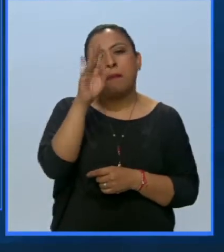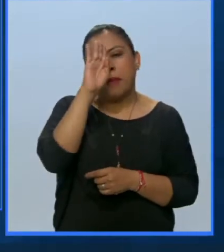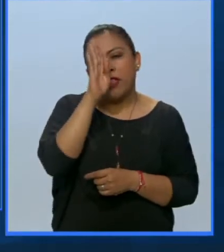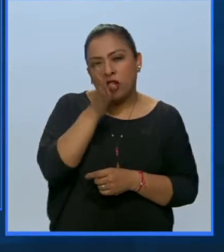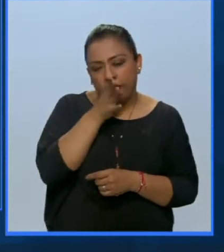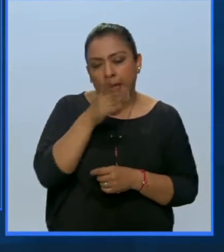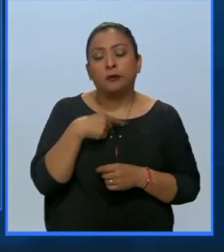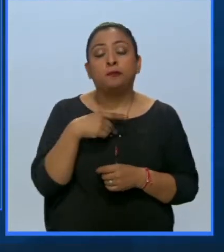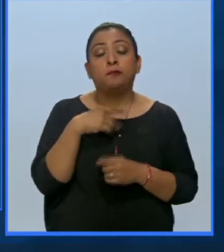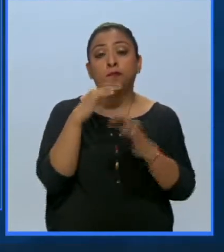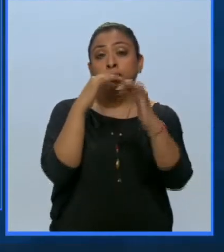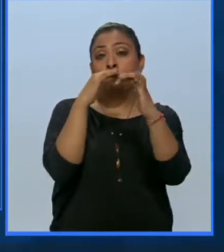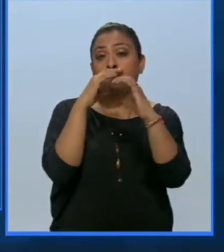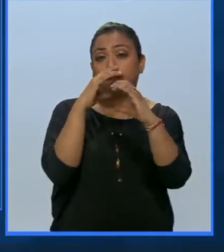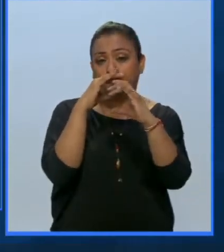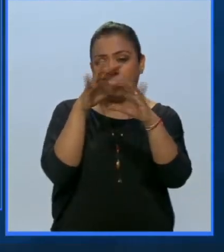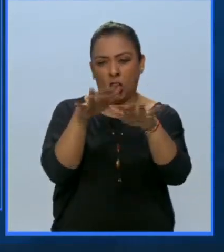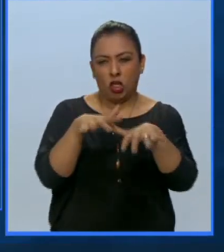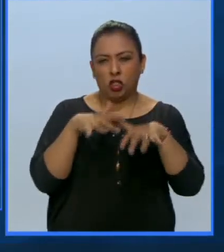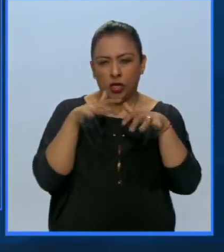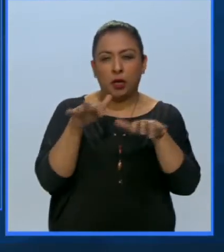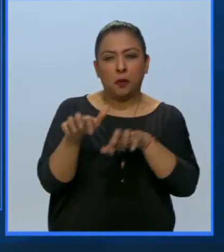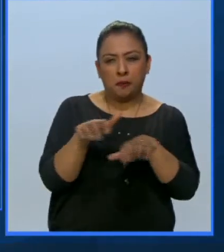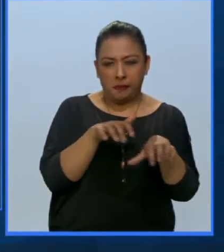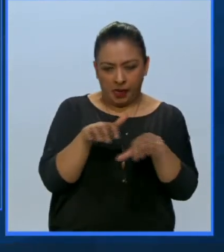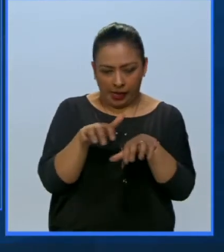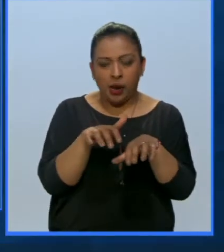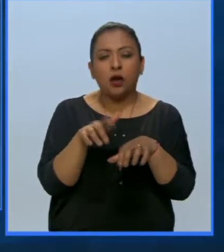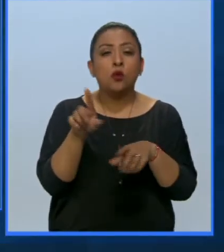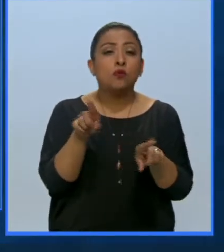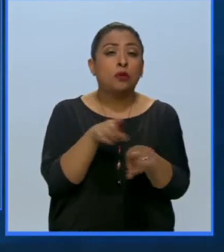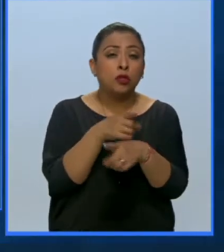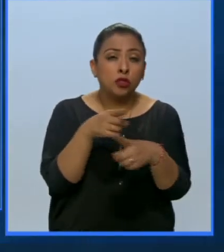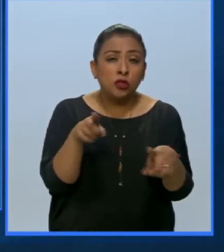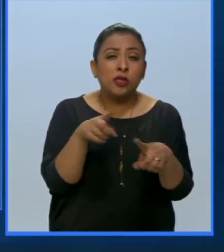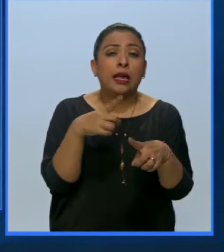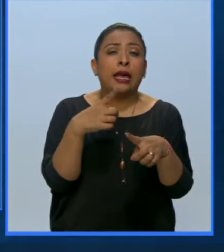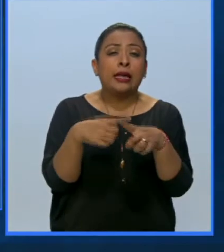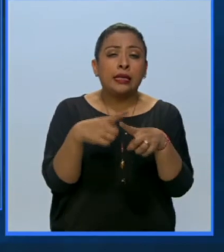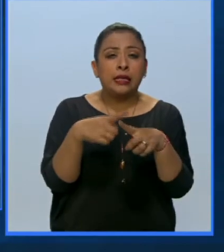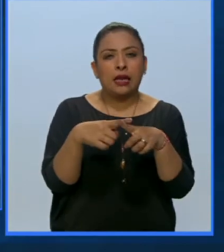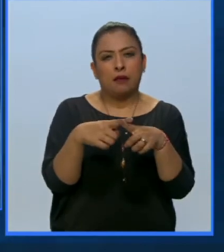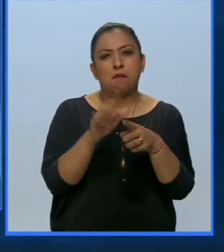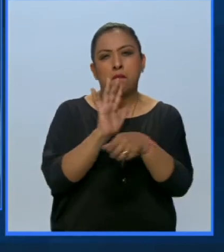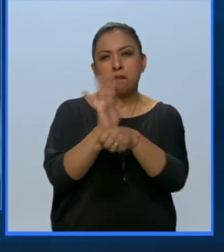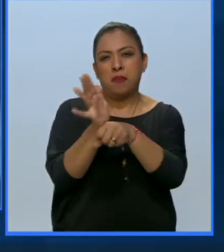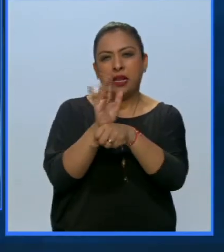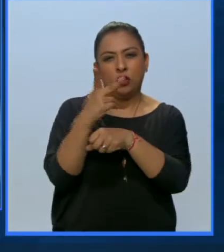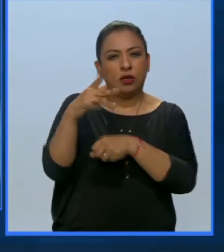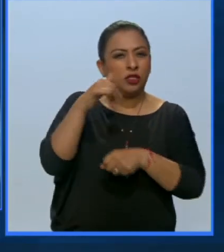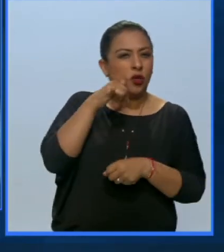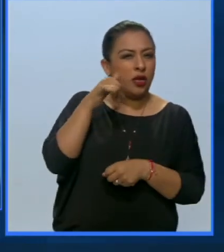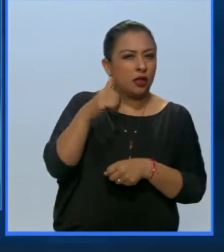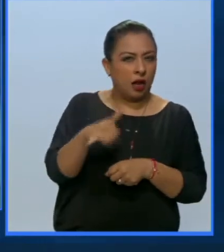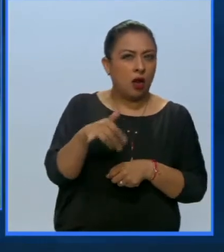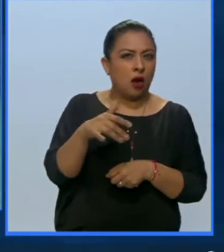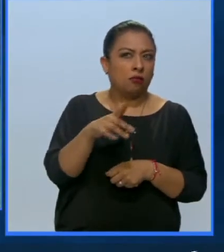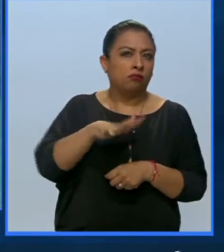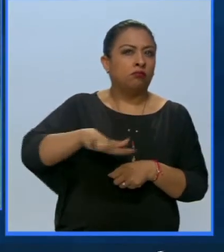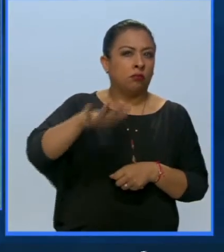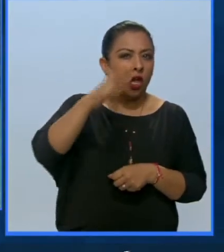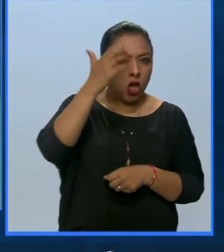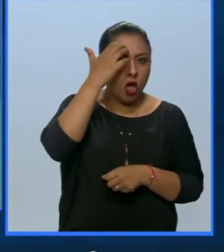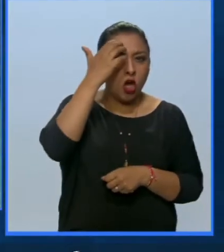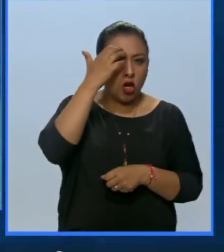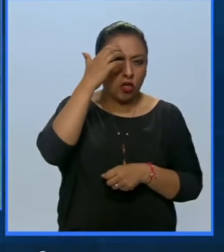de trompeta y piano con músicas de las películas italianas más conocidas, sobre